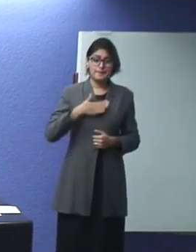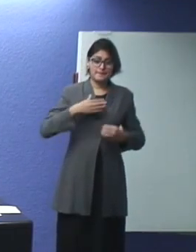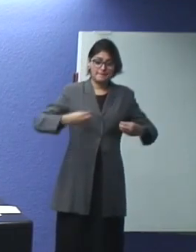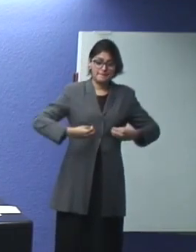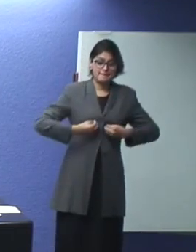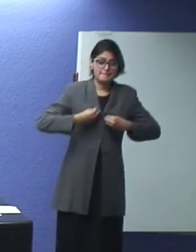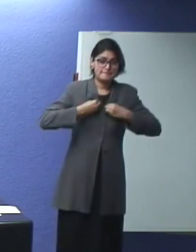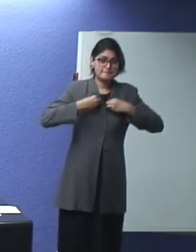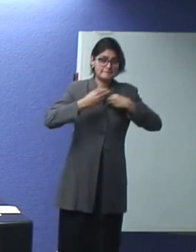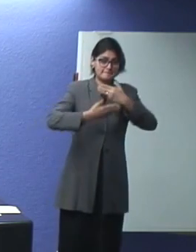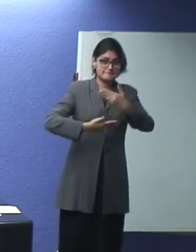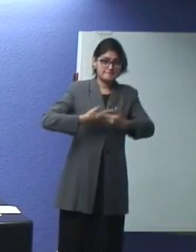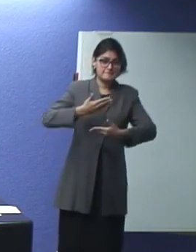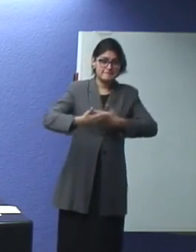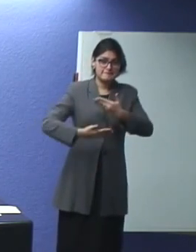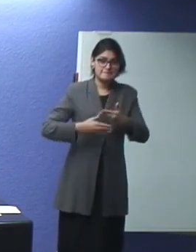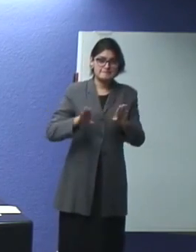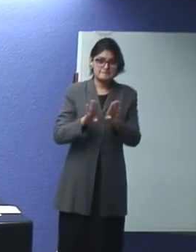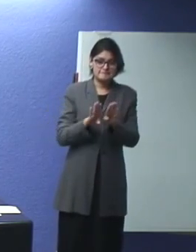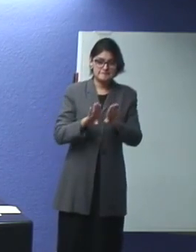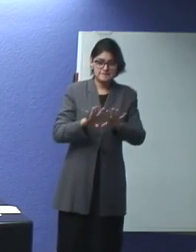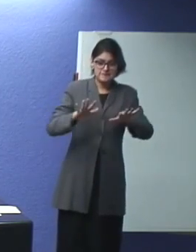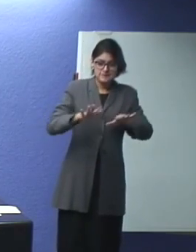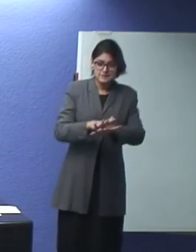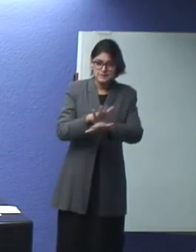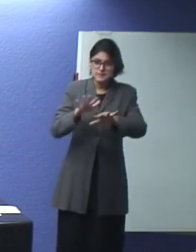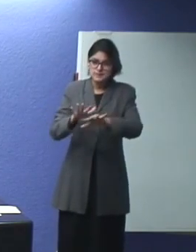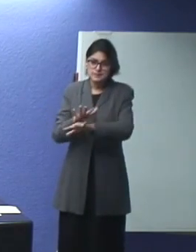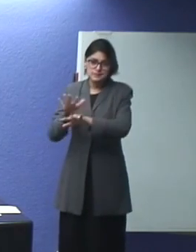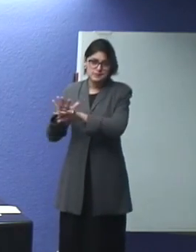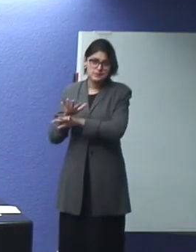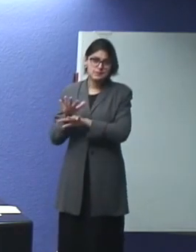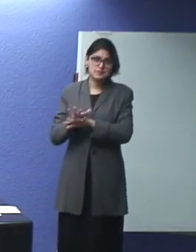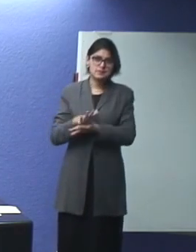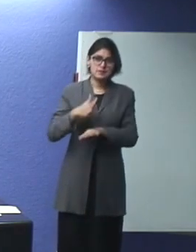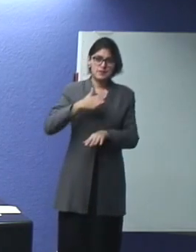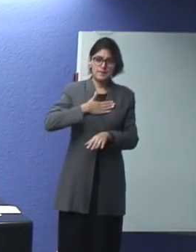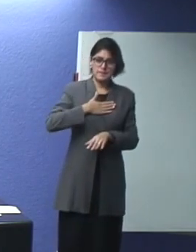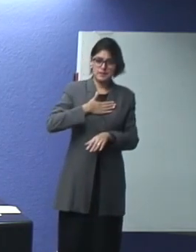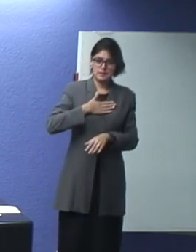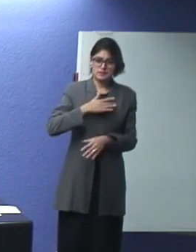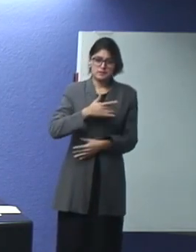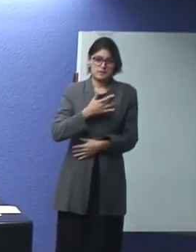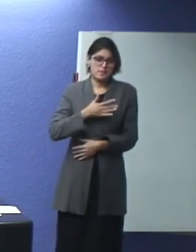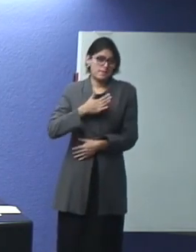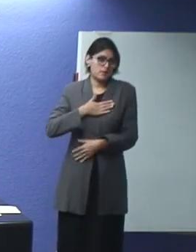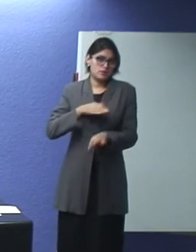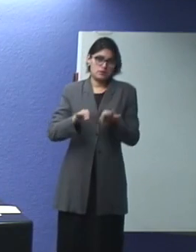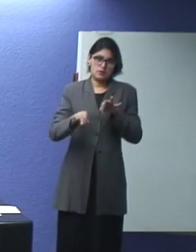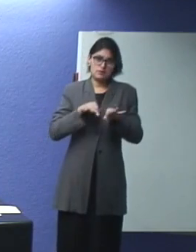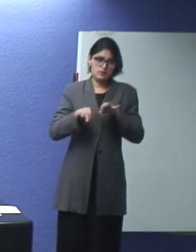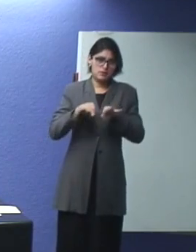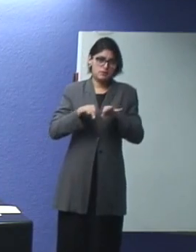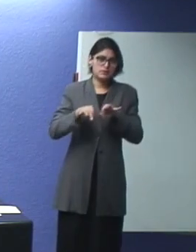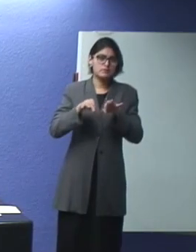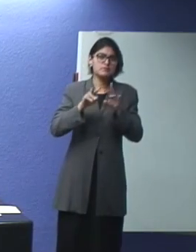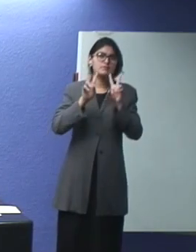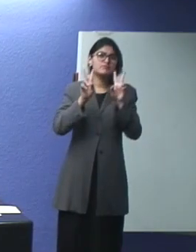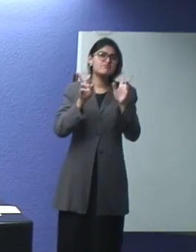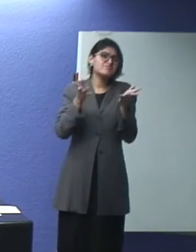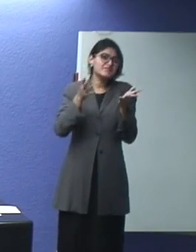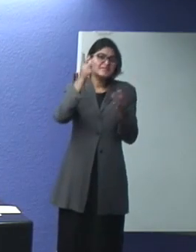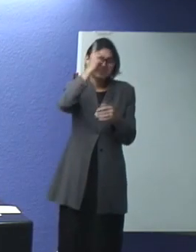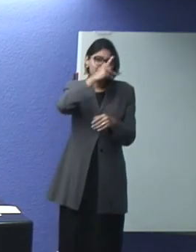ha ido modificando la manera en que yo entiendo mi profesión, que es la psicología, y cómo